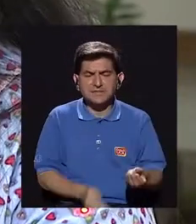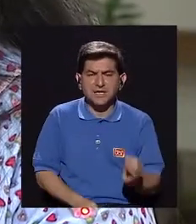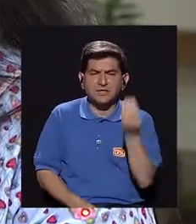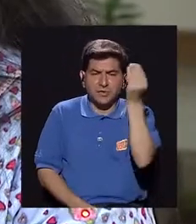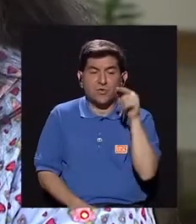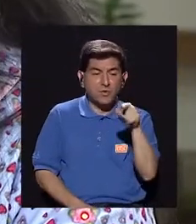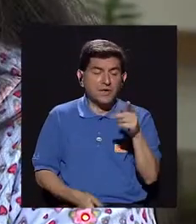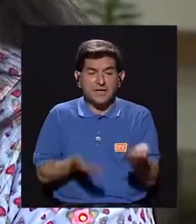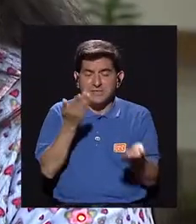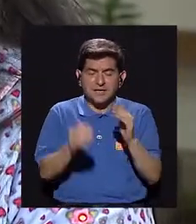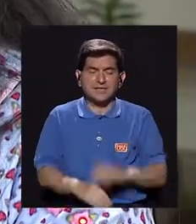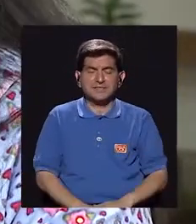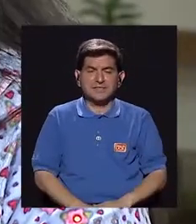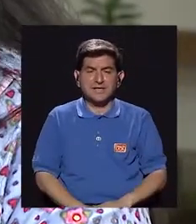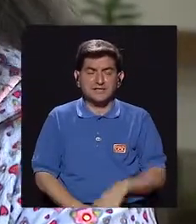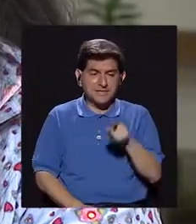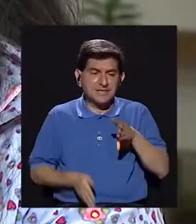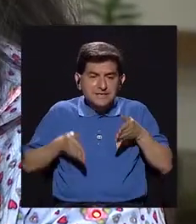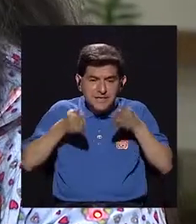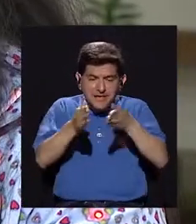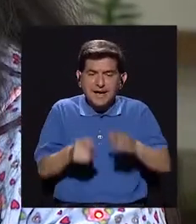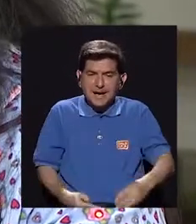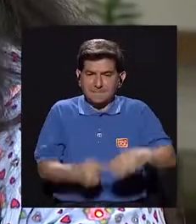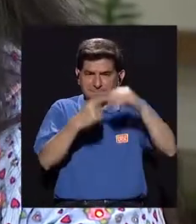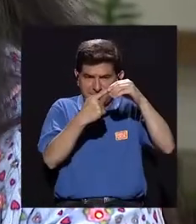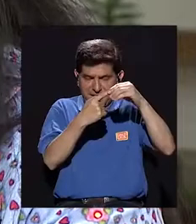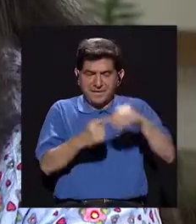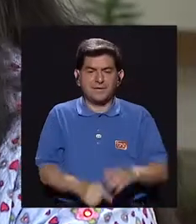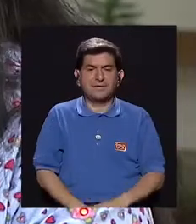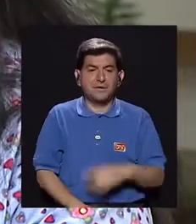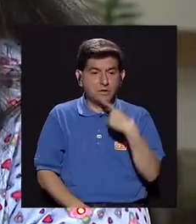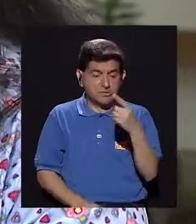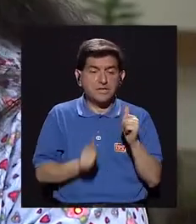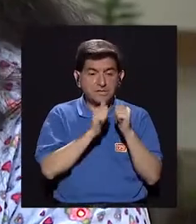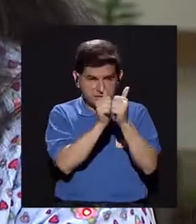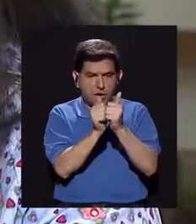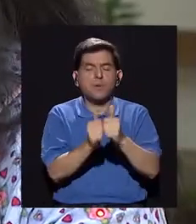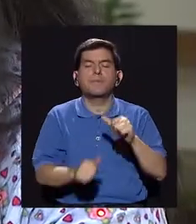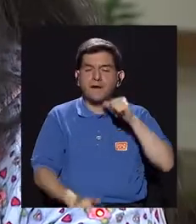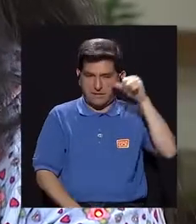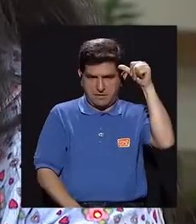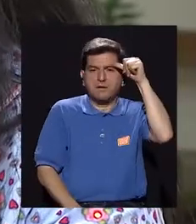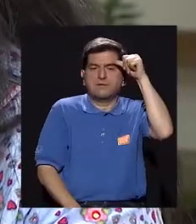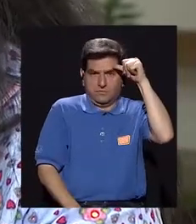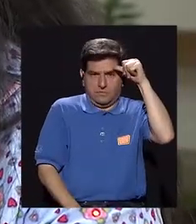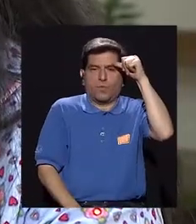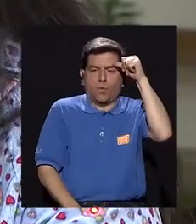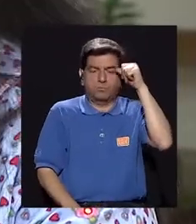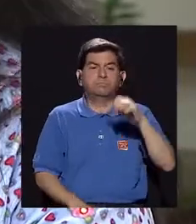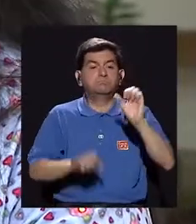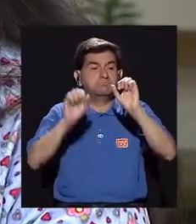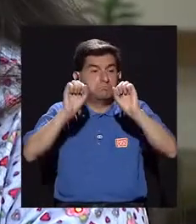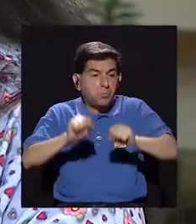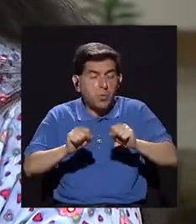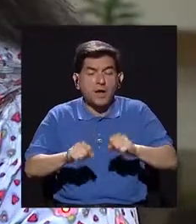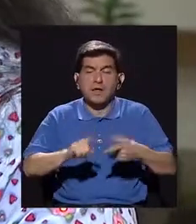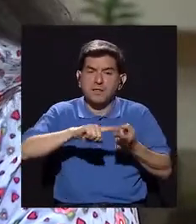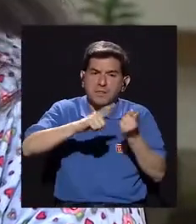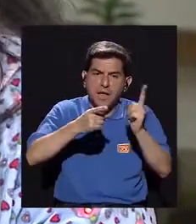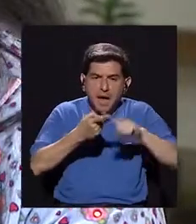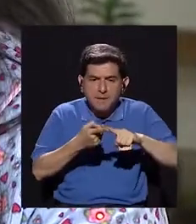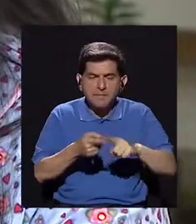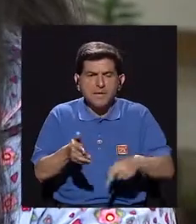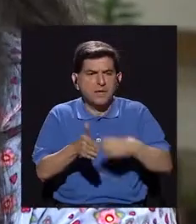menores propiamente. Ese sería como el canal principal. Se recomienda que vaya con un adulto, ¿verdad? Puede ser